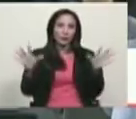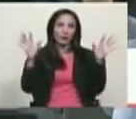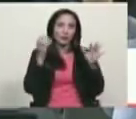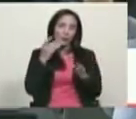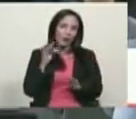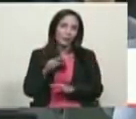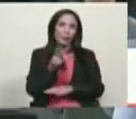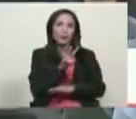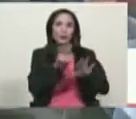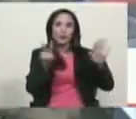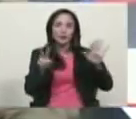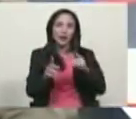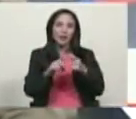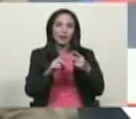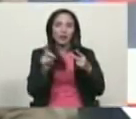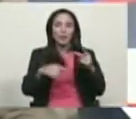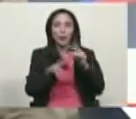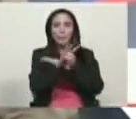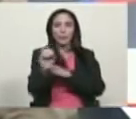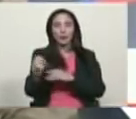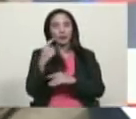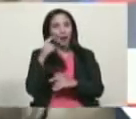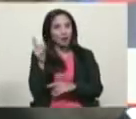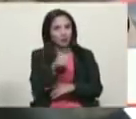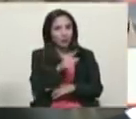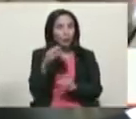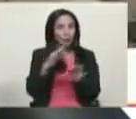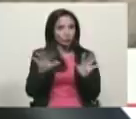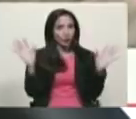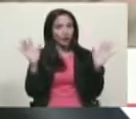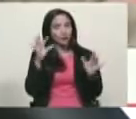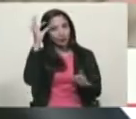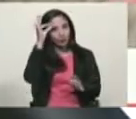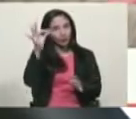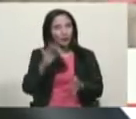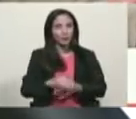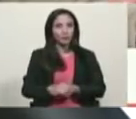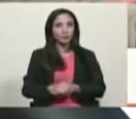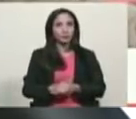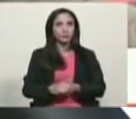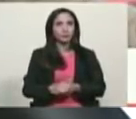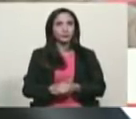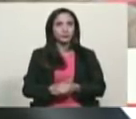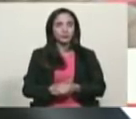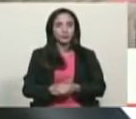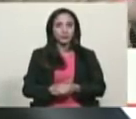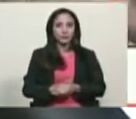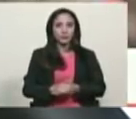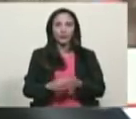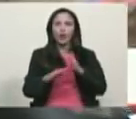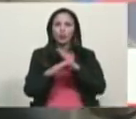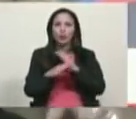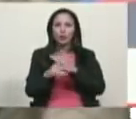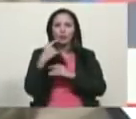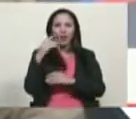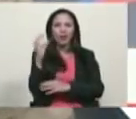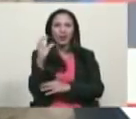De que salen hoy. Abel, 27 en la lotería de Caracas, todavía existe,